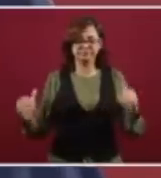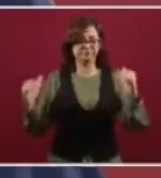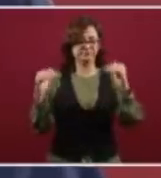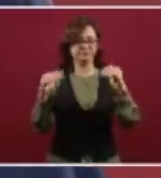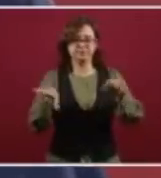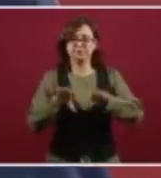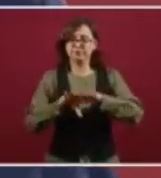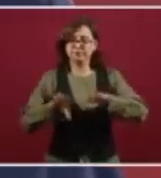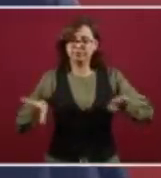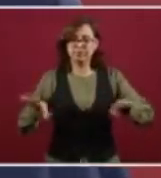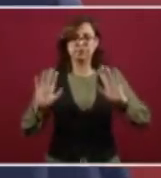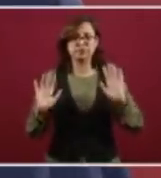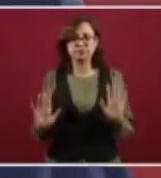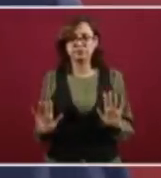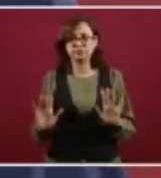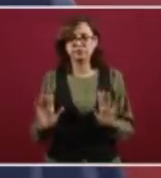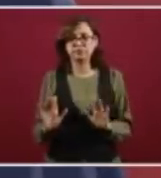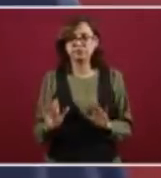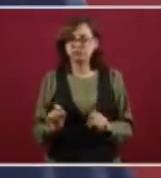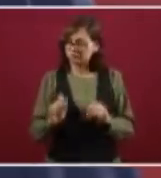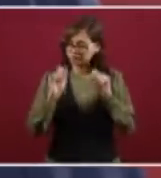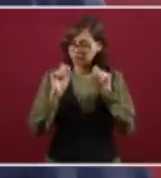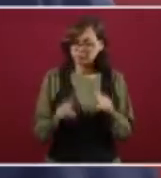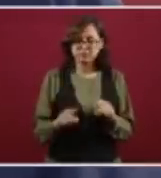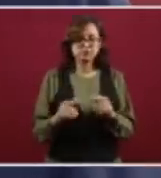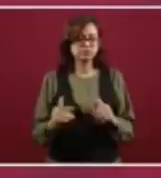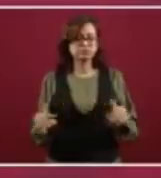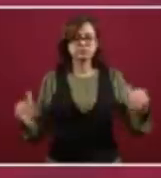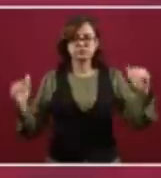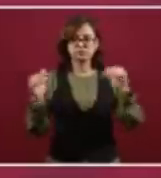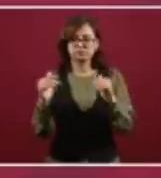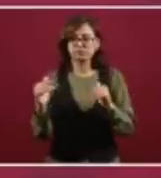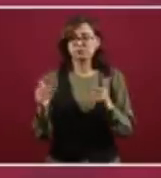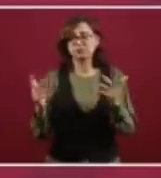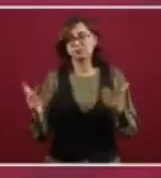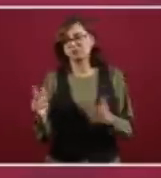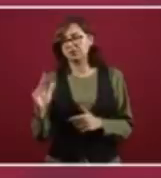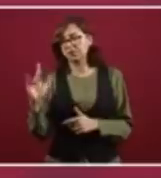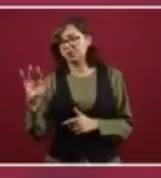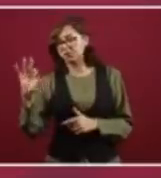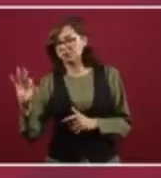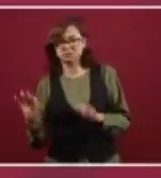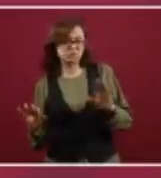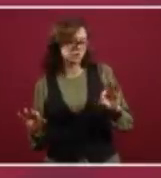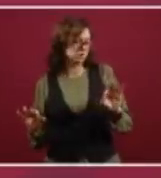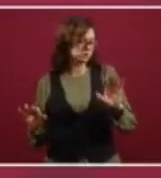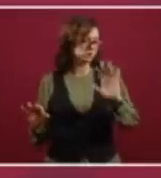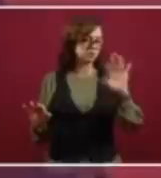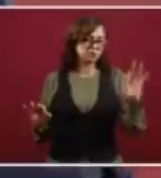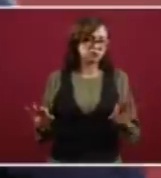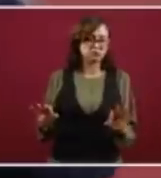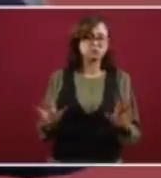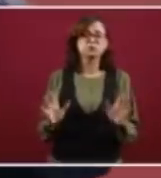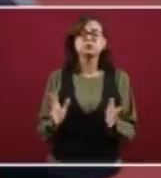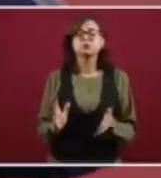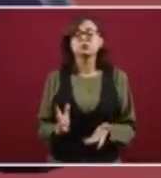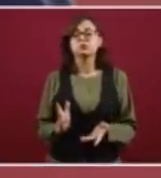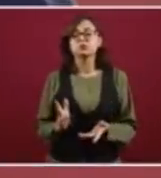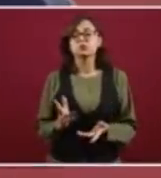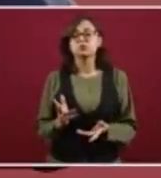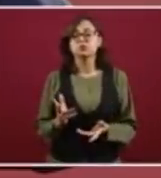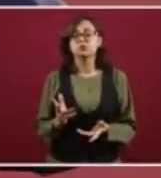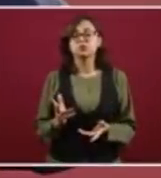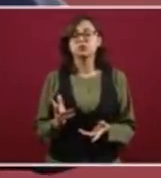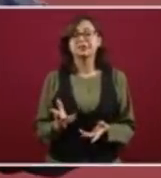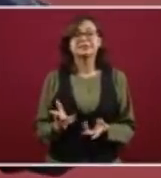24 con la misma proporción y el aumento de demanda se